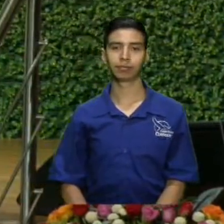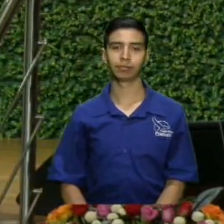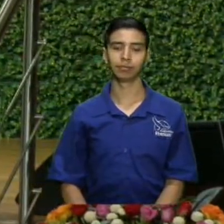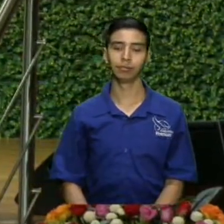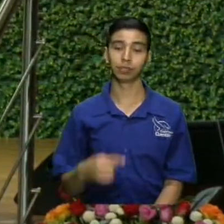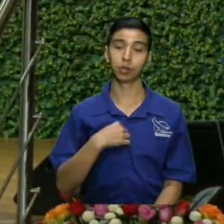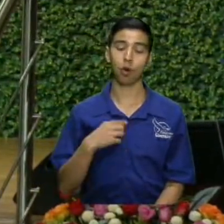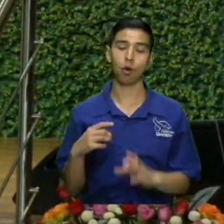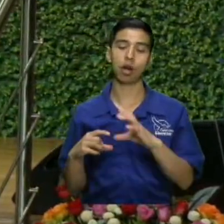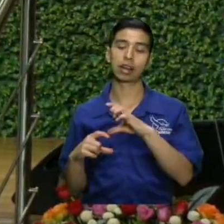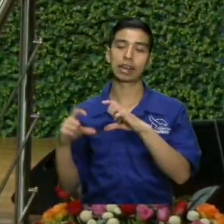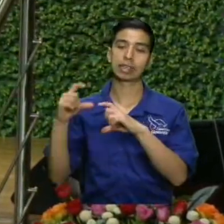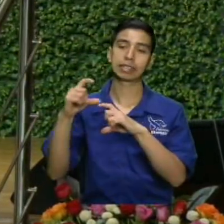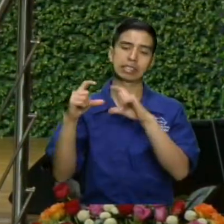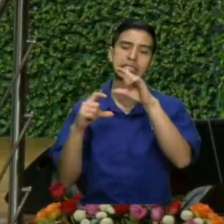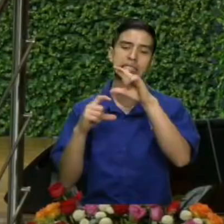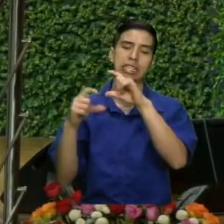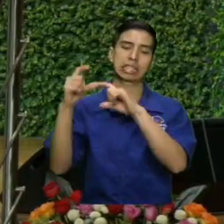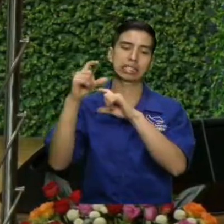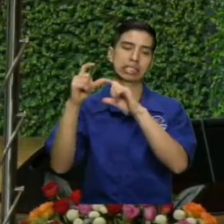como que sí medio me pasó rozando.